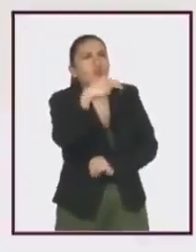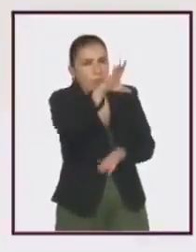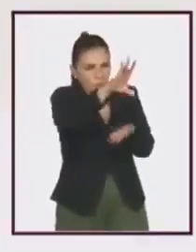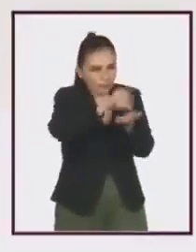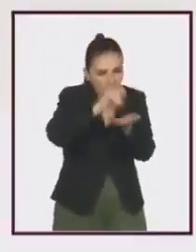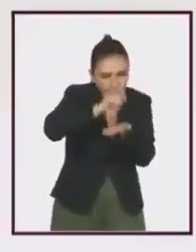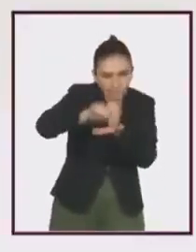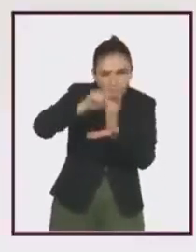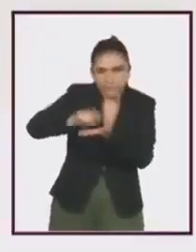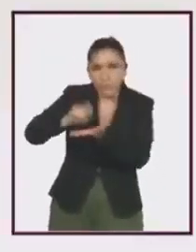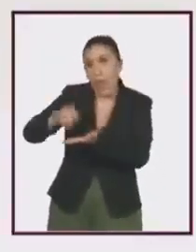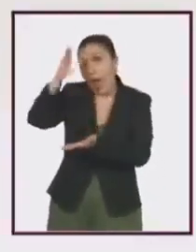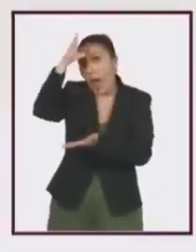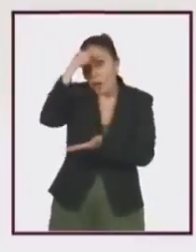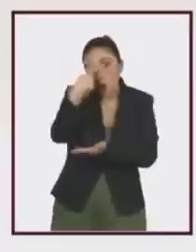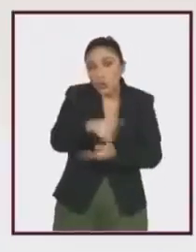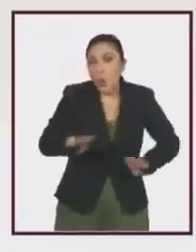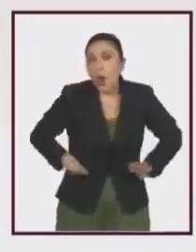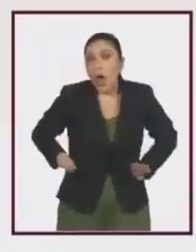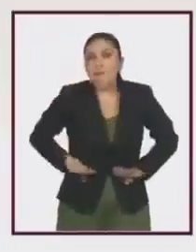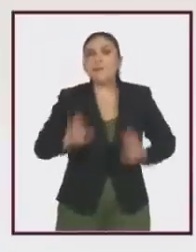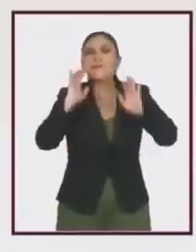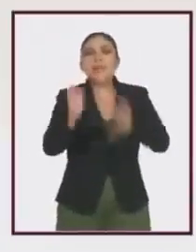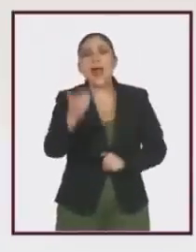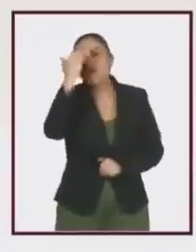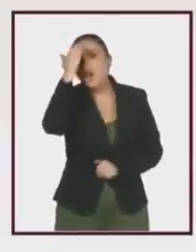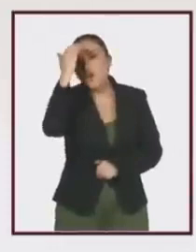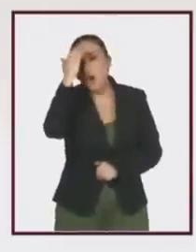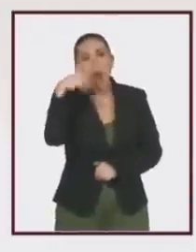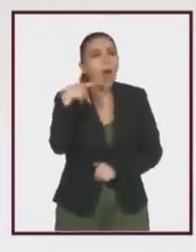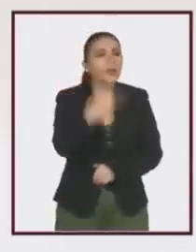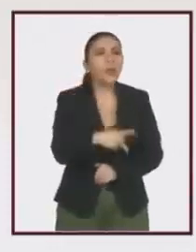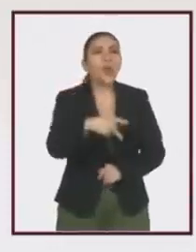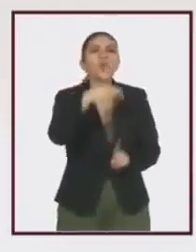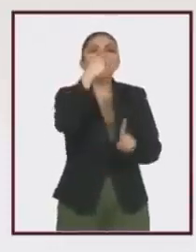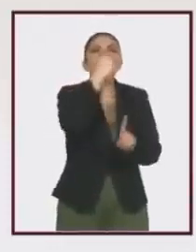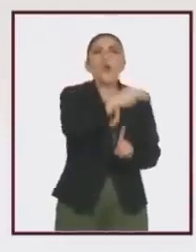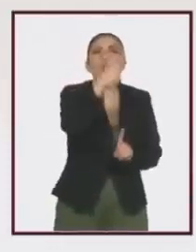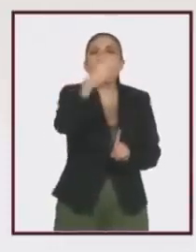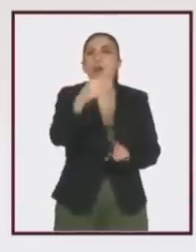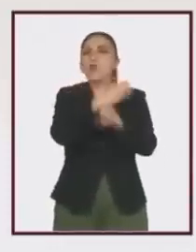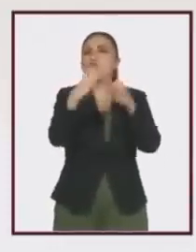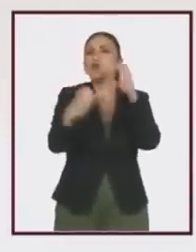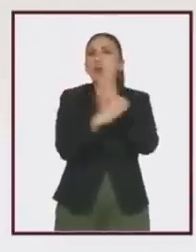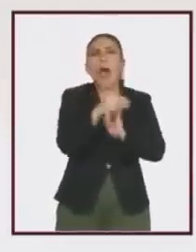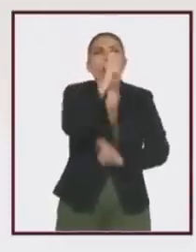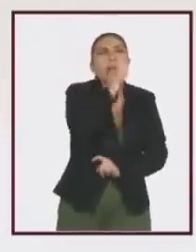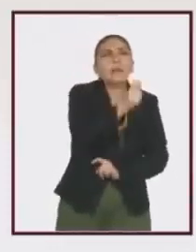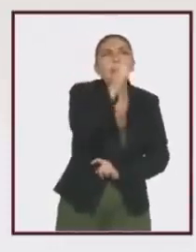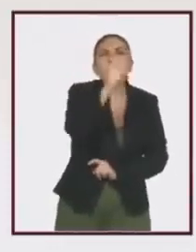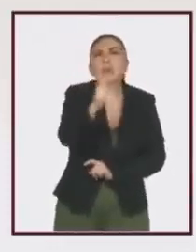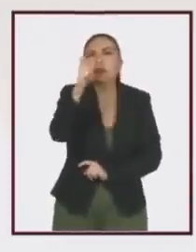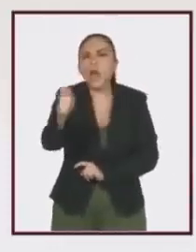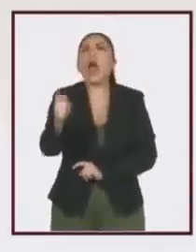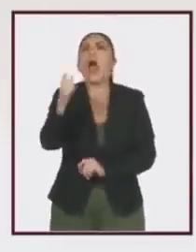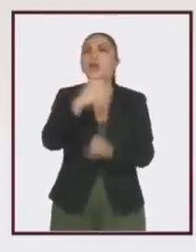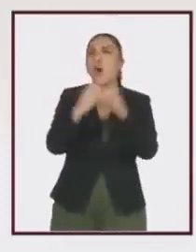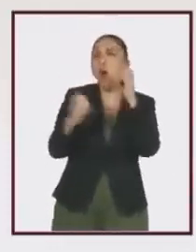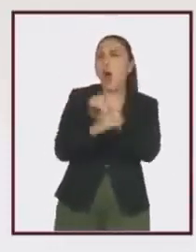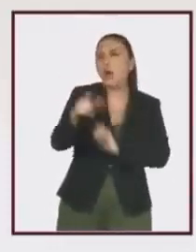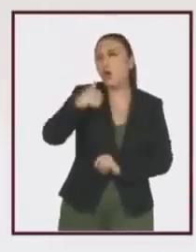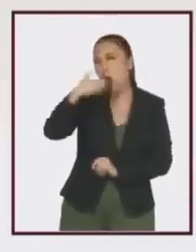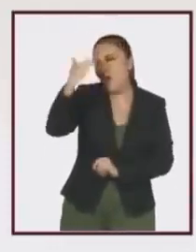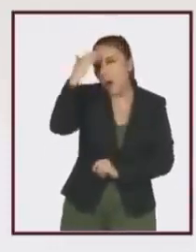la adecuación de reconocer los nombres, el nombre propio y de objetos